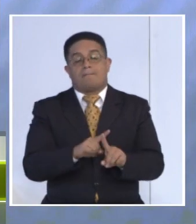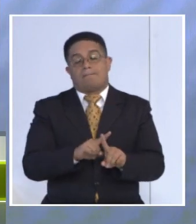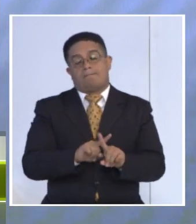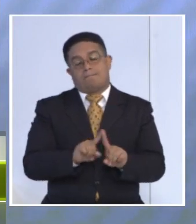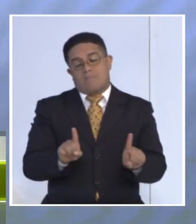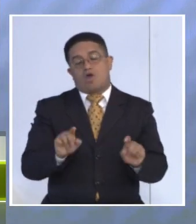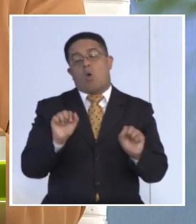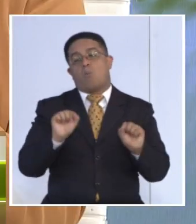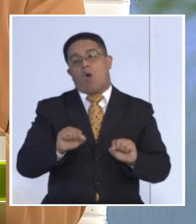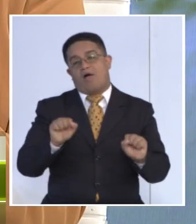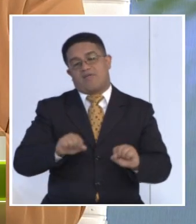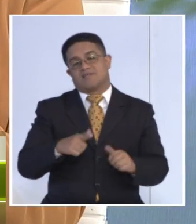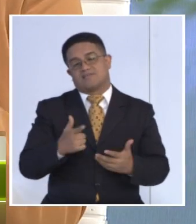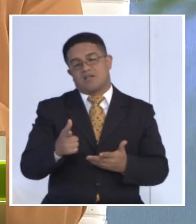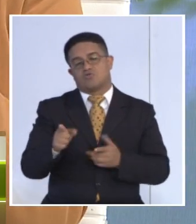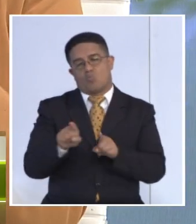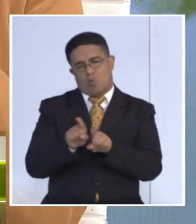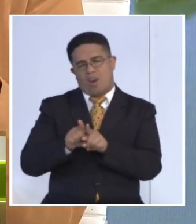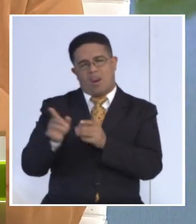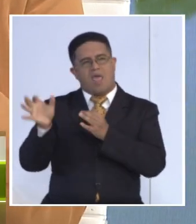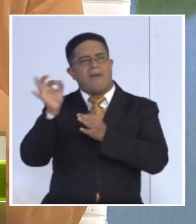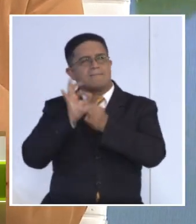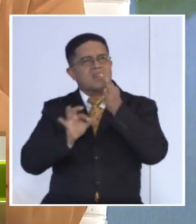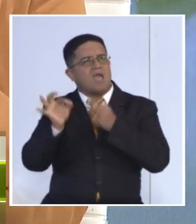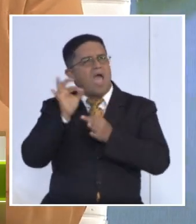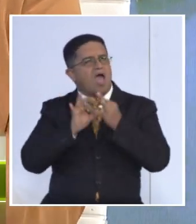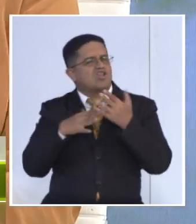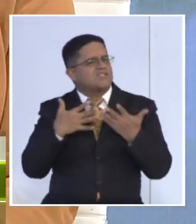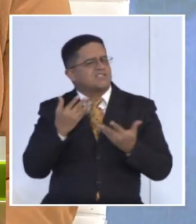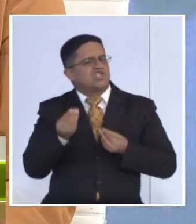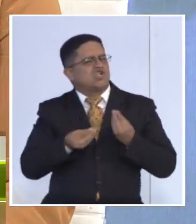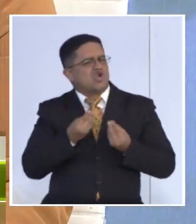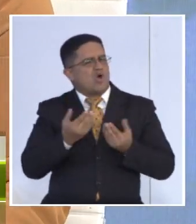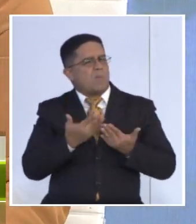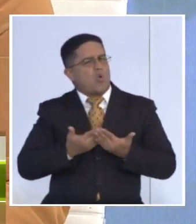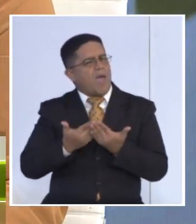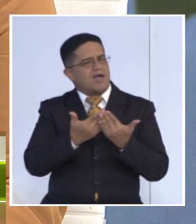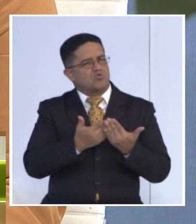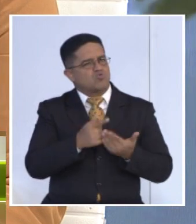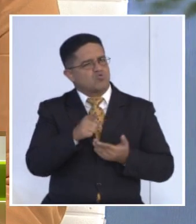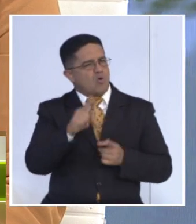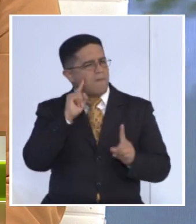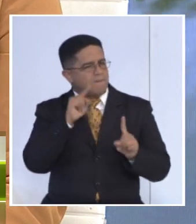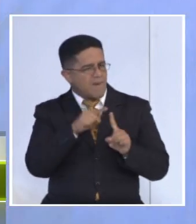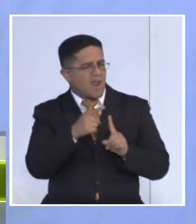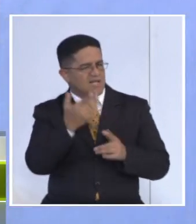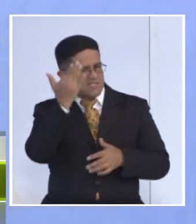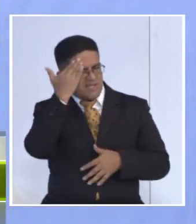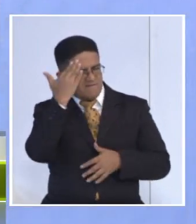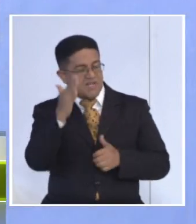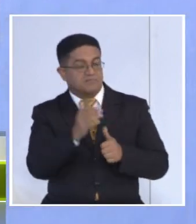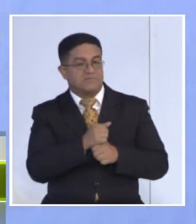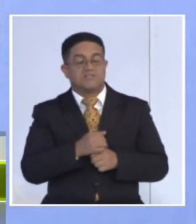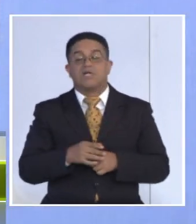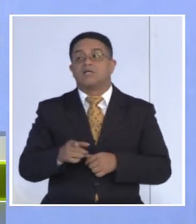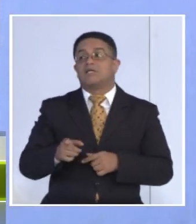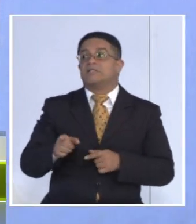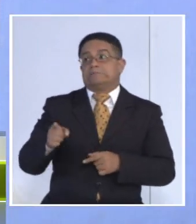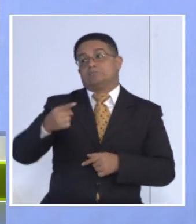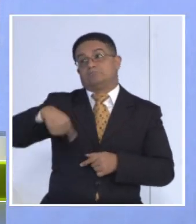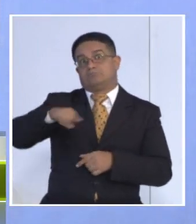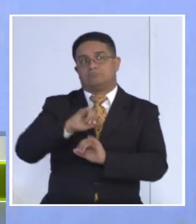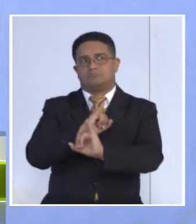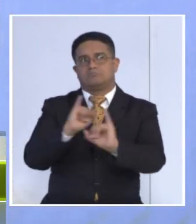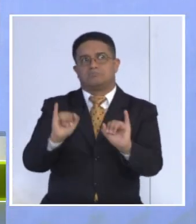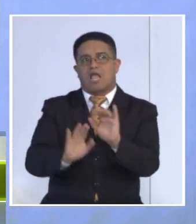tengan recesivos, como ya nos lo explicaba. Pero una vez que aparecen los síntomas, ¿cuáles son los estudios claves para saber si es fibrosis quística? Hemos avanzado, y como te